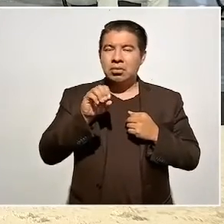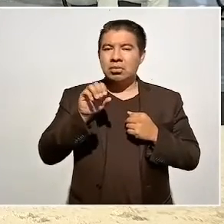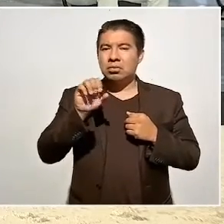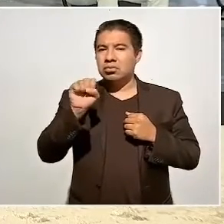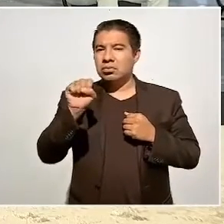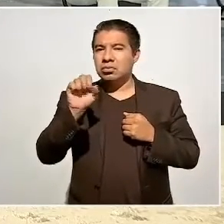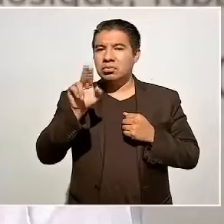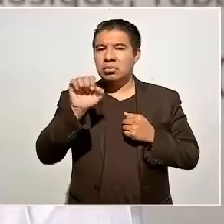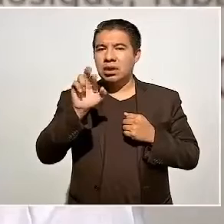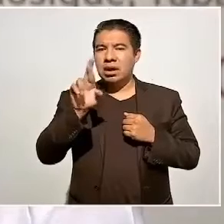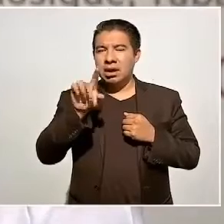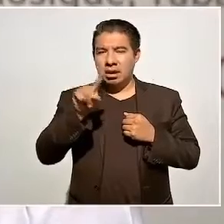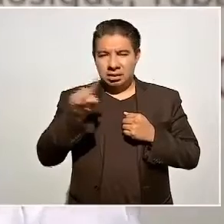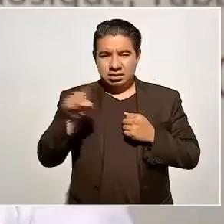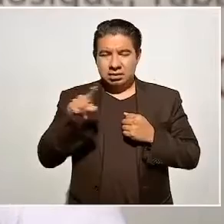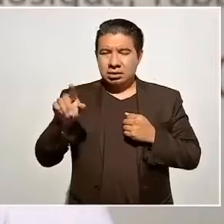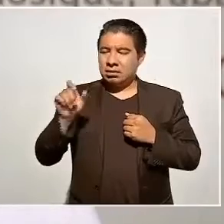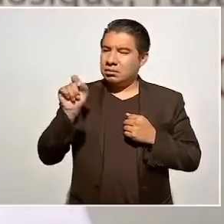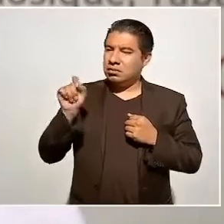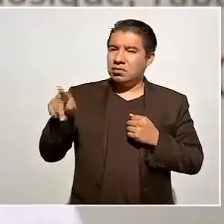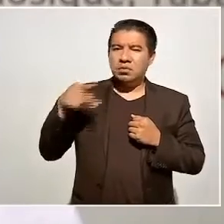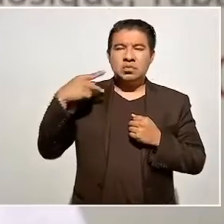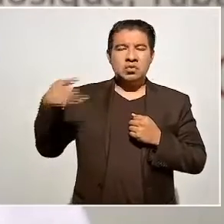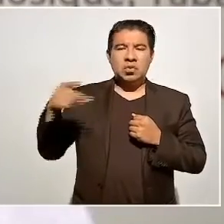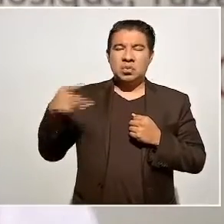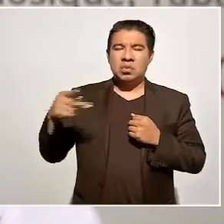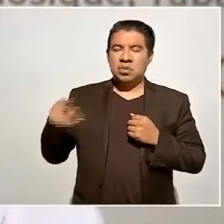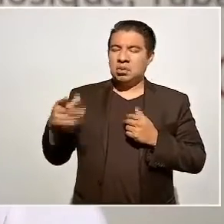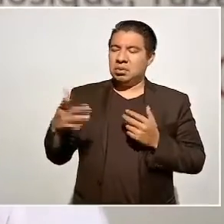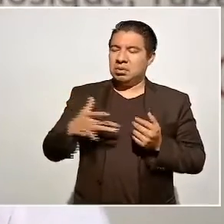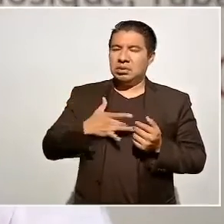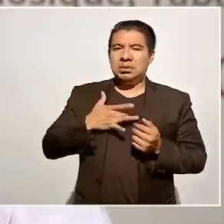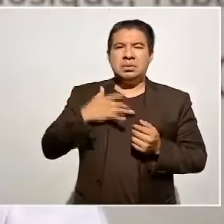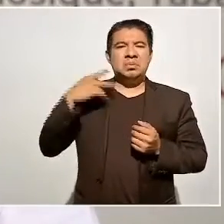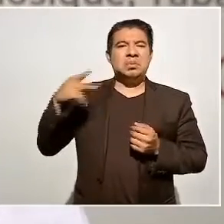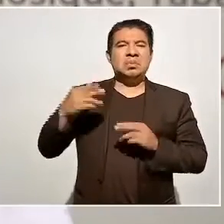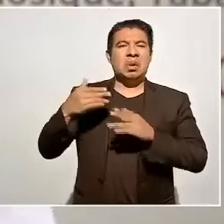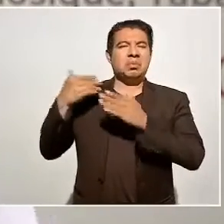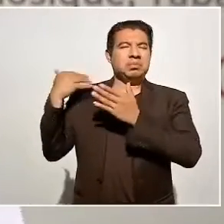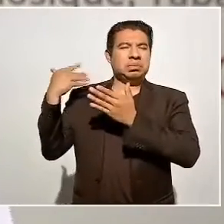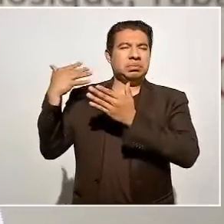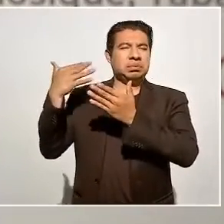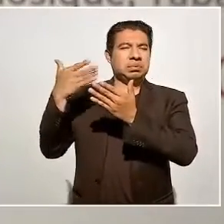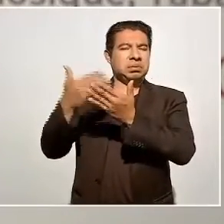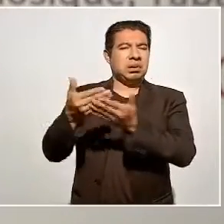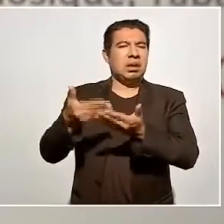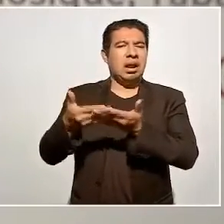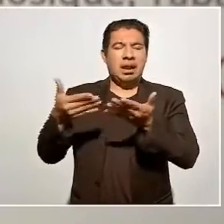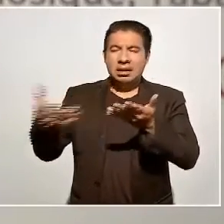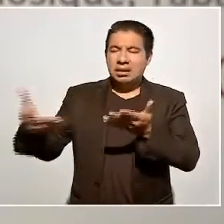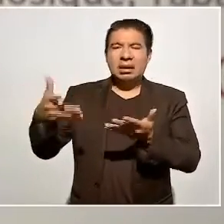enaltecer los ideales de los hombres